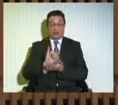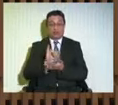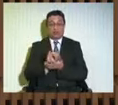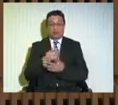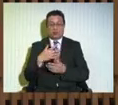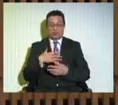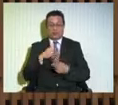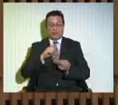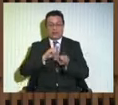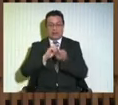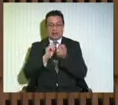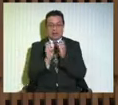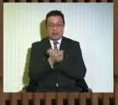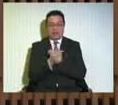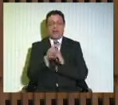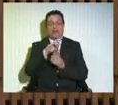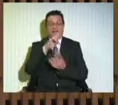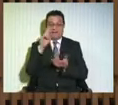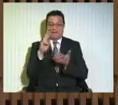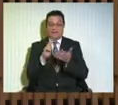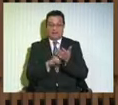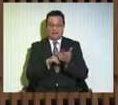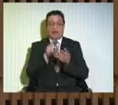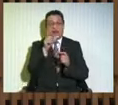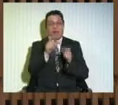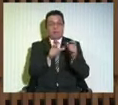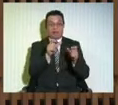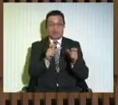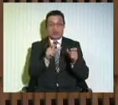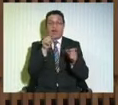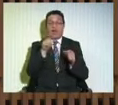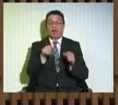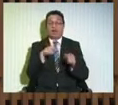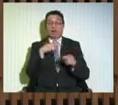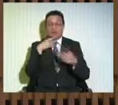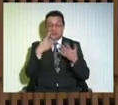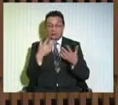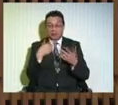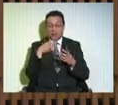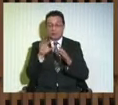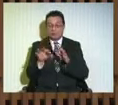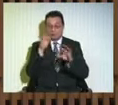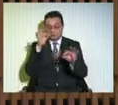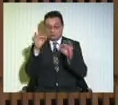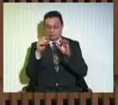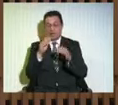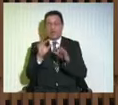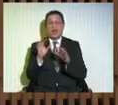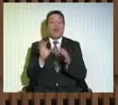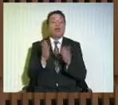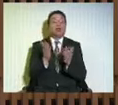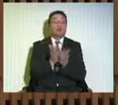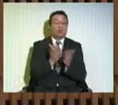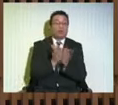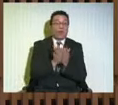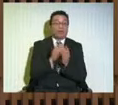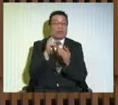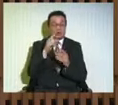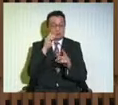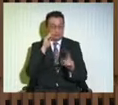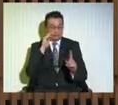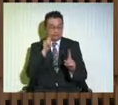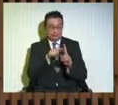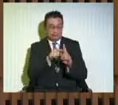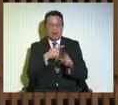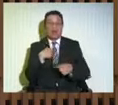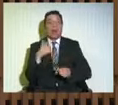cambiar la realidad de las personas, que tenemos a las personas y en particular a los estudiantes en el foco de nuestra